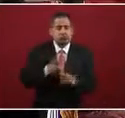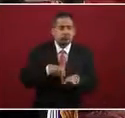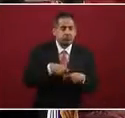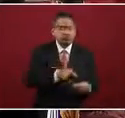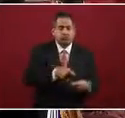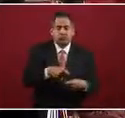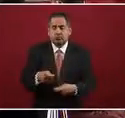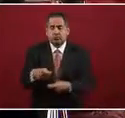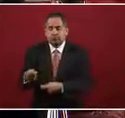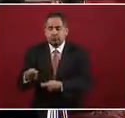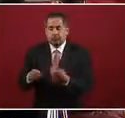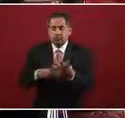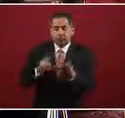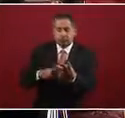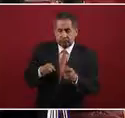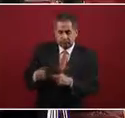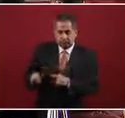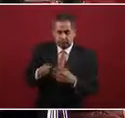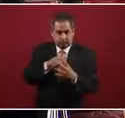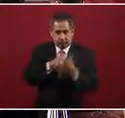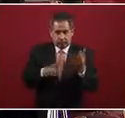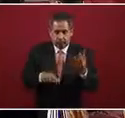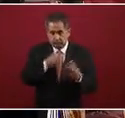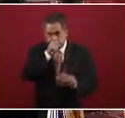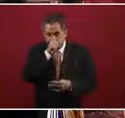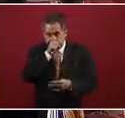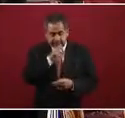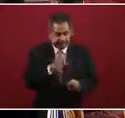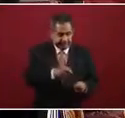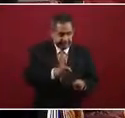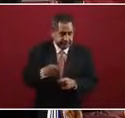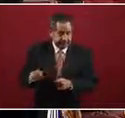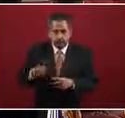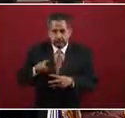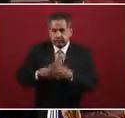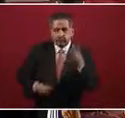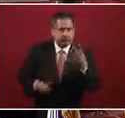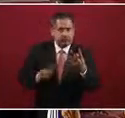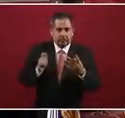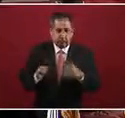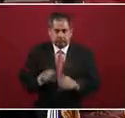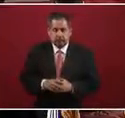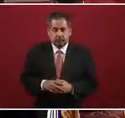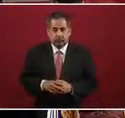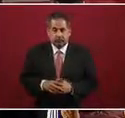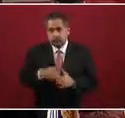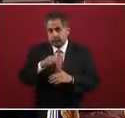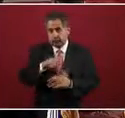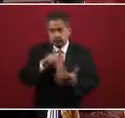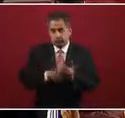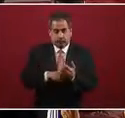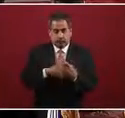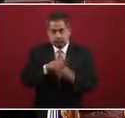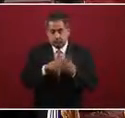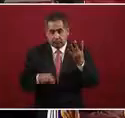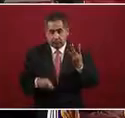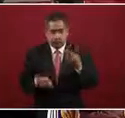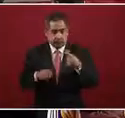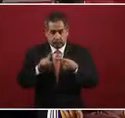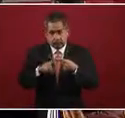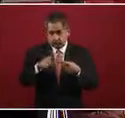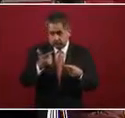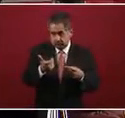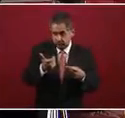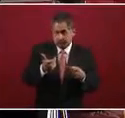menciono una cuarta fuente, a dónde se fueron los bienes inmuebles. En el caso del numerario